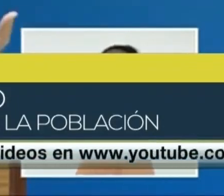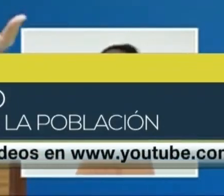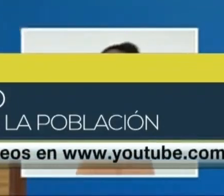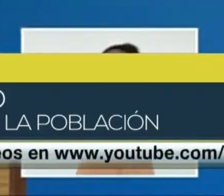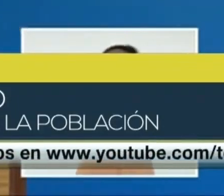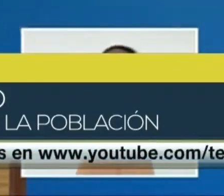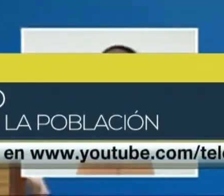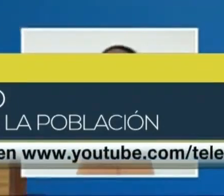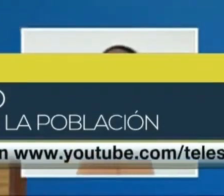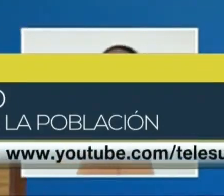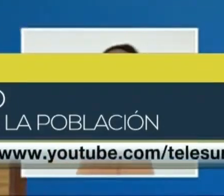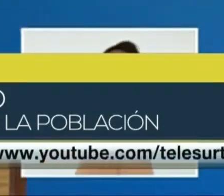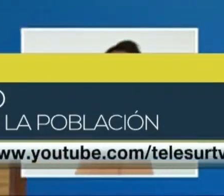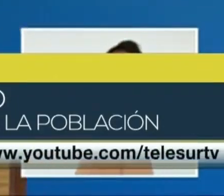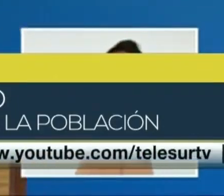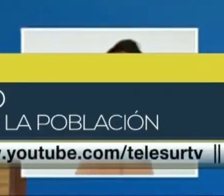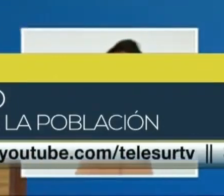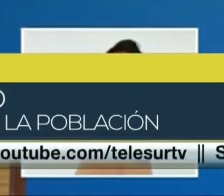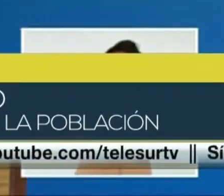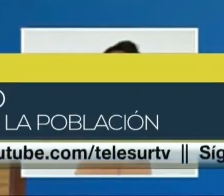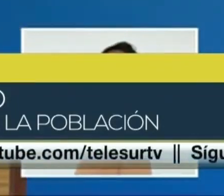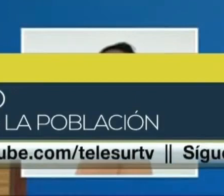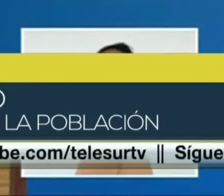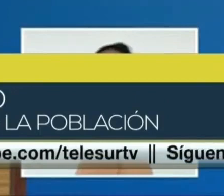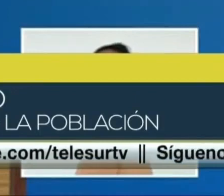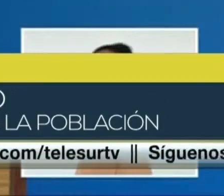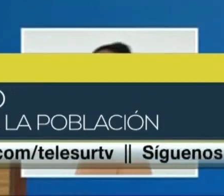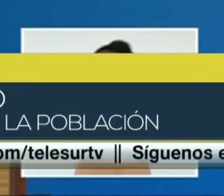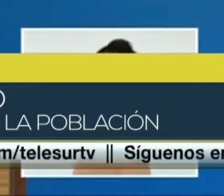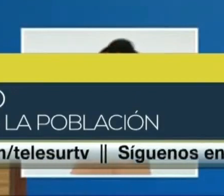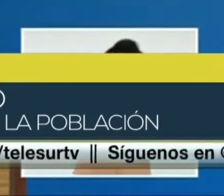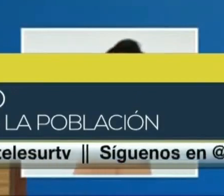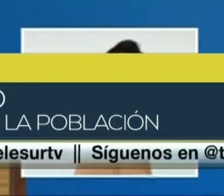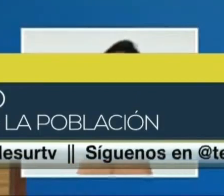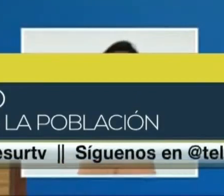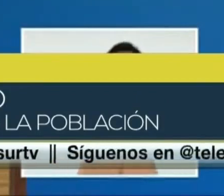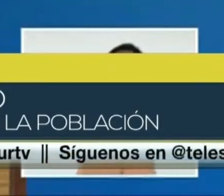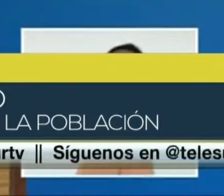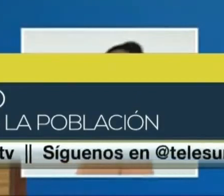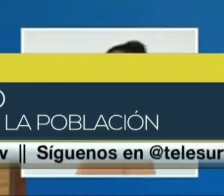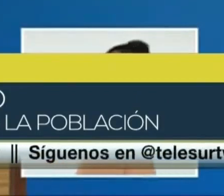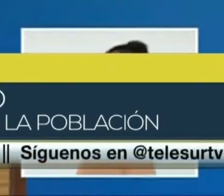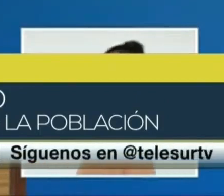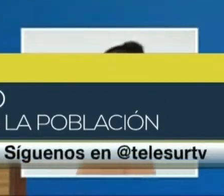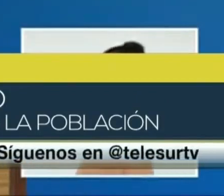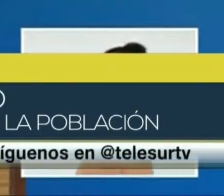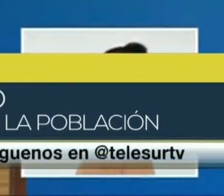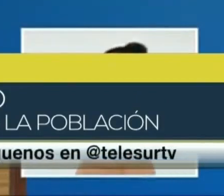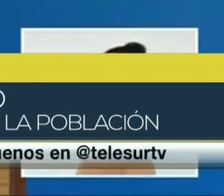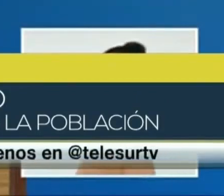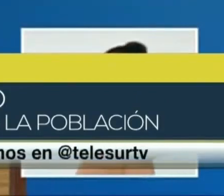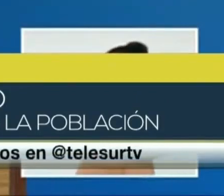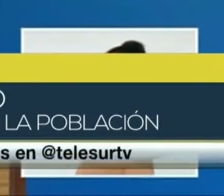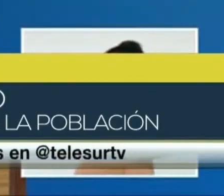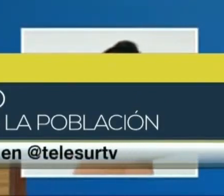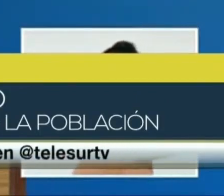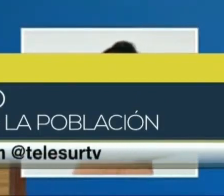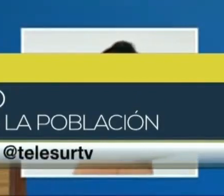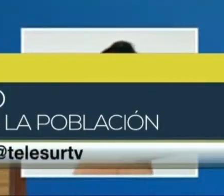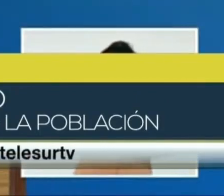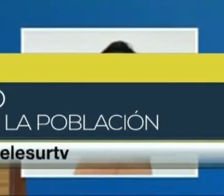decir, las que son por donación. Fue aquel gobierno el que en febrero